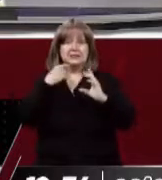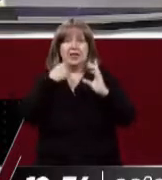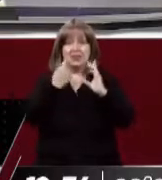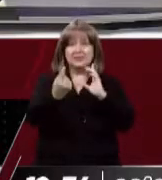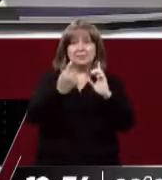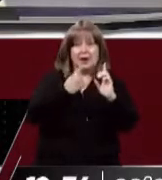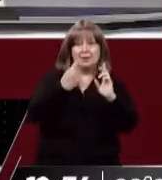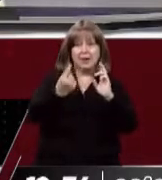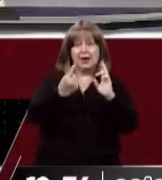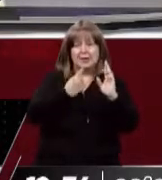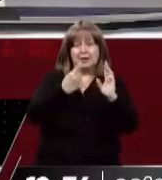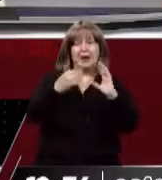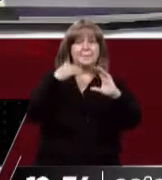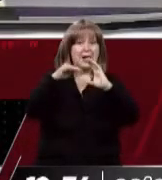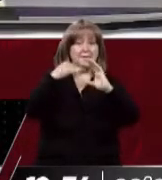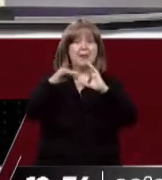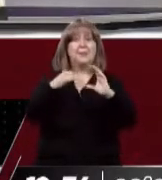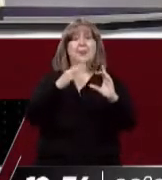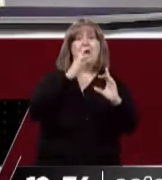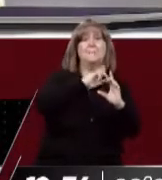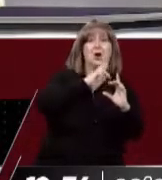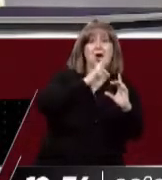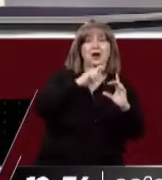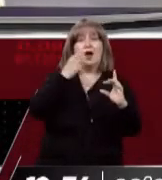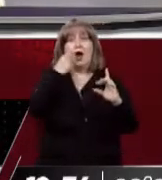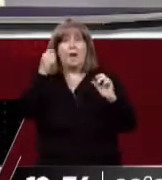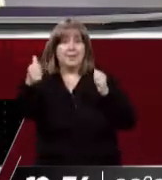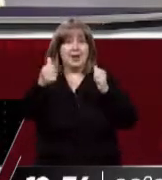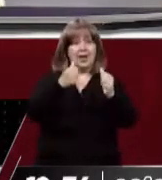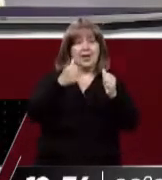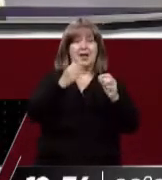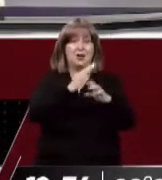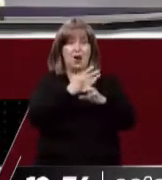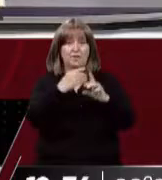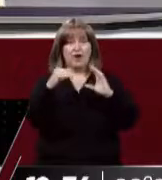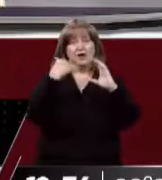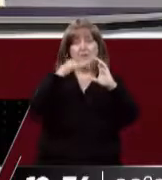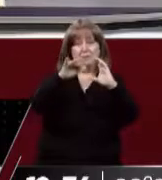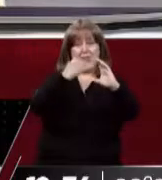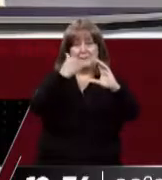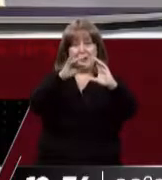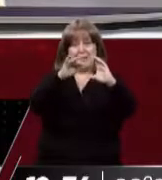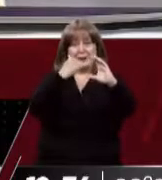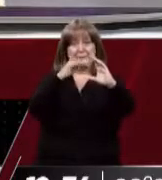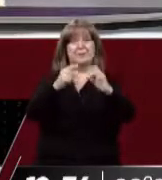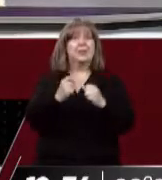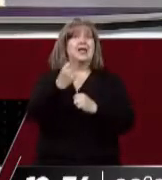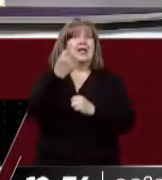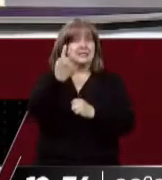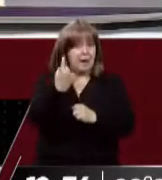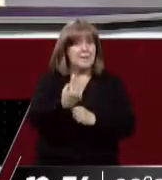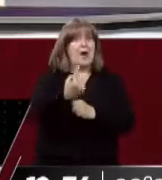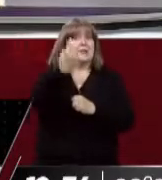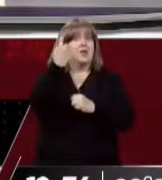respecto de los próximos pasos que darían lo que estás contando pablo entonces es un hecho determinante en lo que va de la investigación por primera vez sabemos exactamente